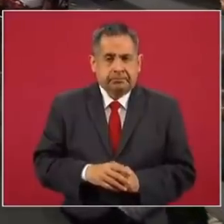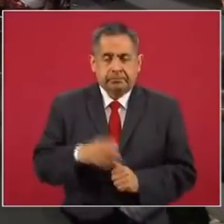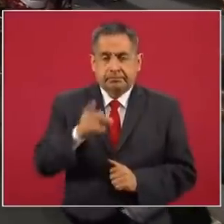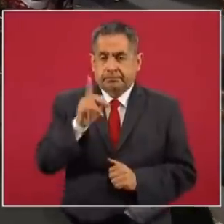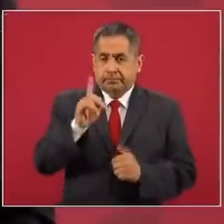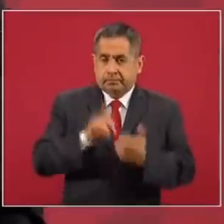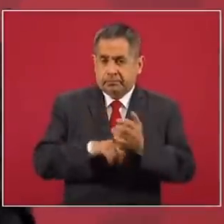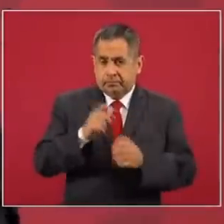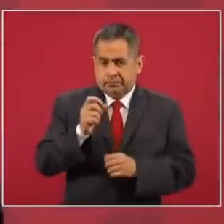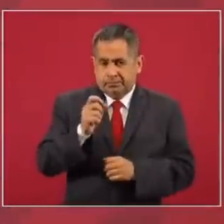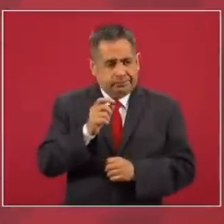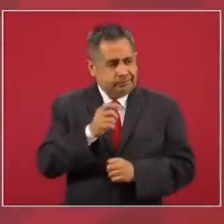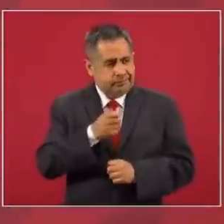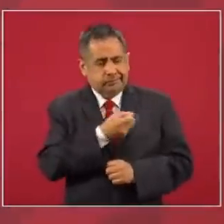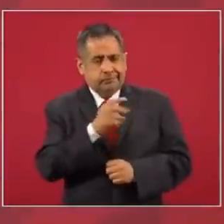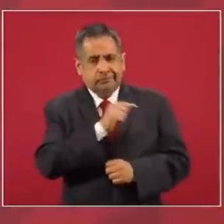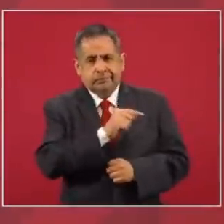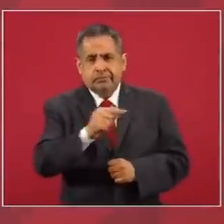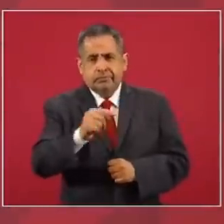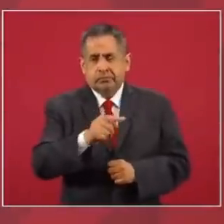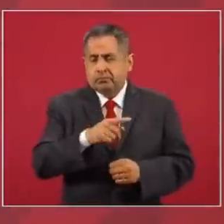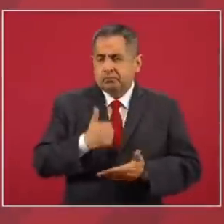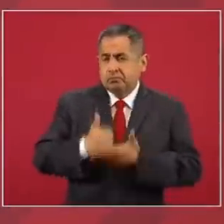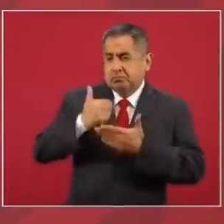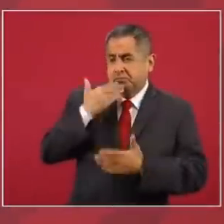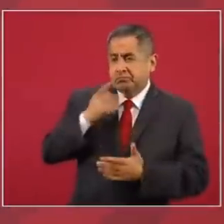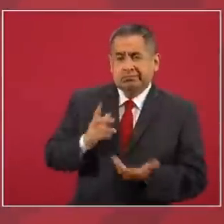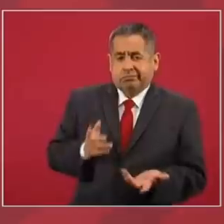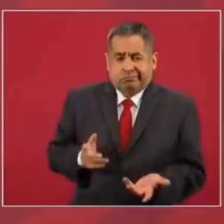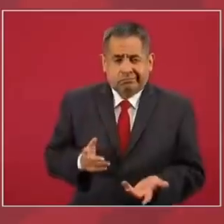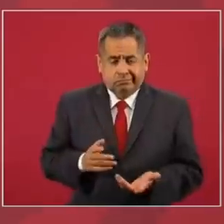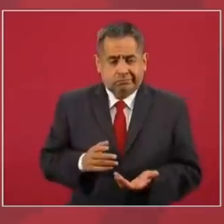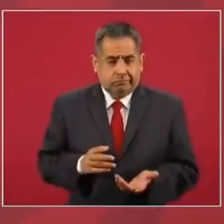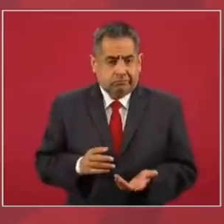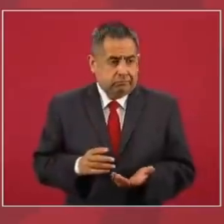hay quienes no ayudan.